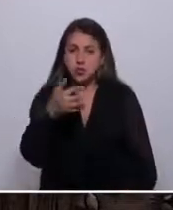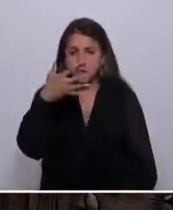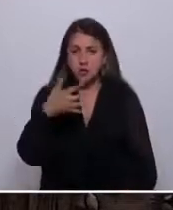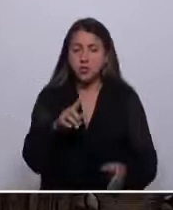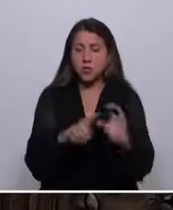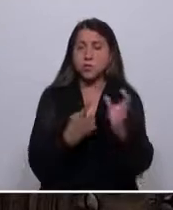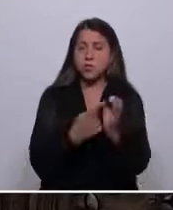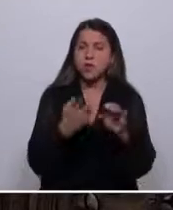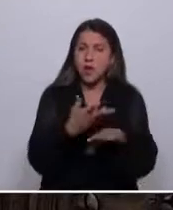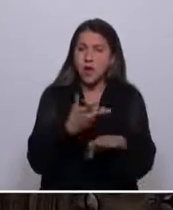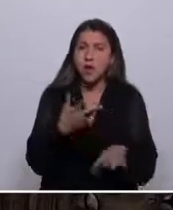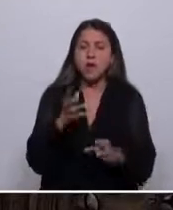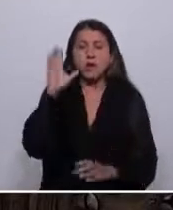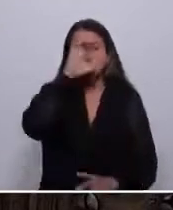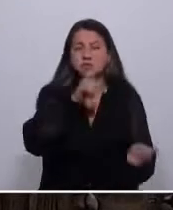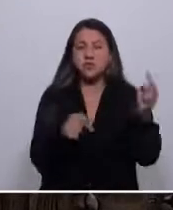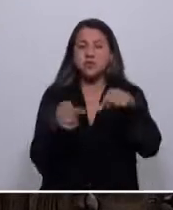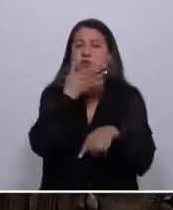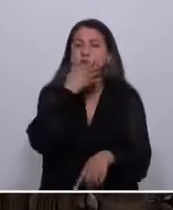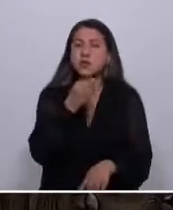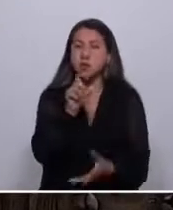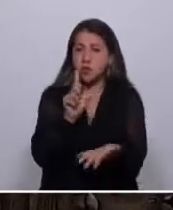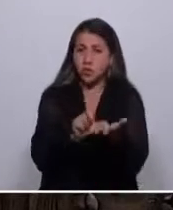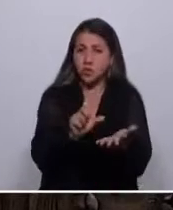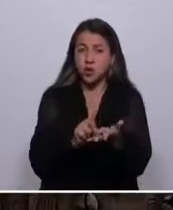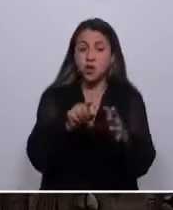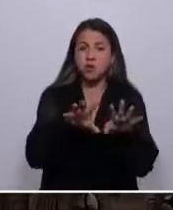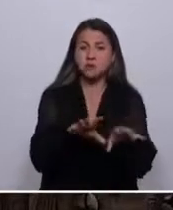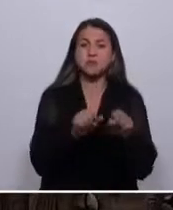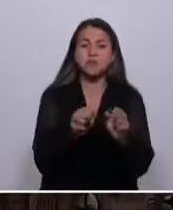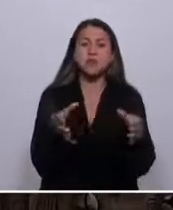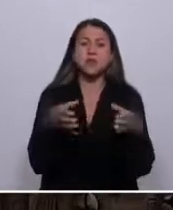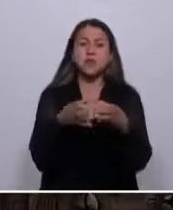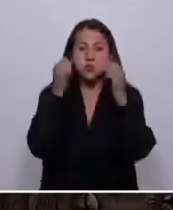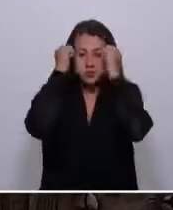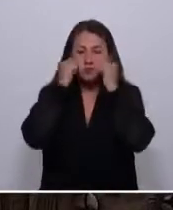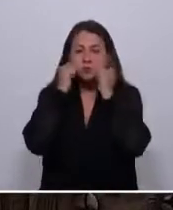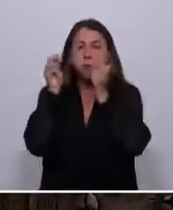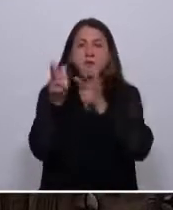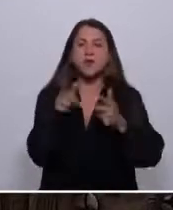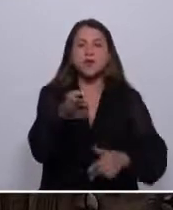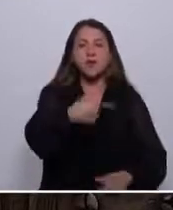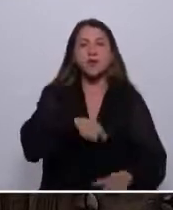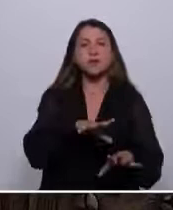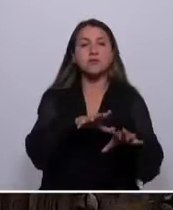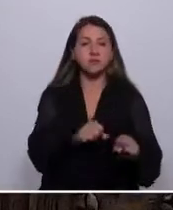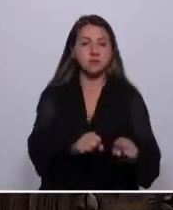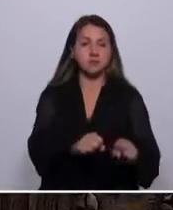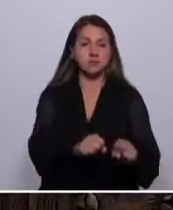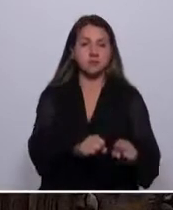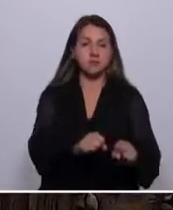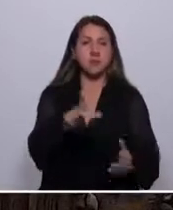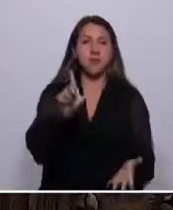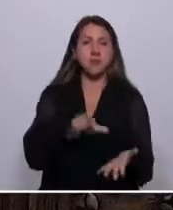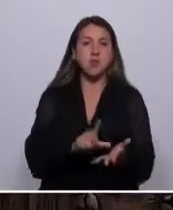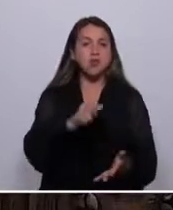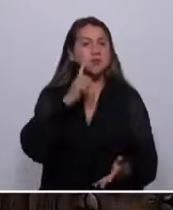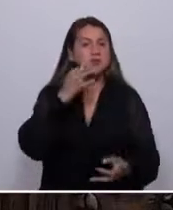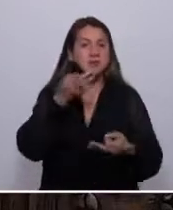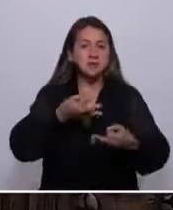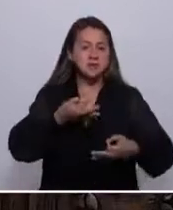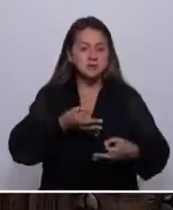cultural y atractivos turísticos, hoy tomadas por un pequeño grupo violentista que ha hecho de esta una zona de inseguridad y de